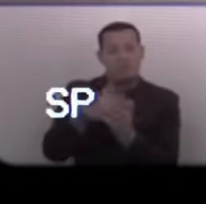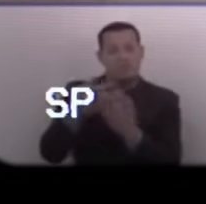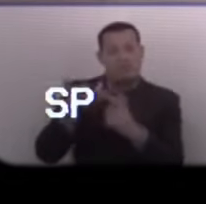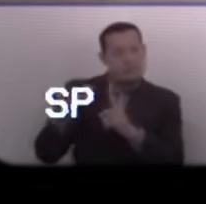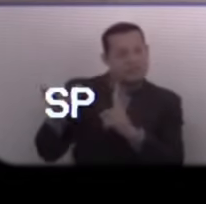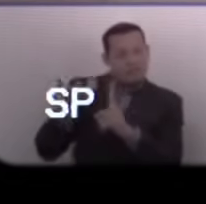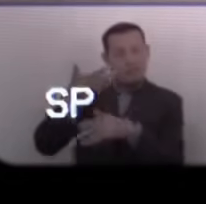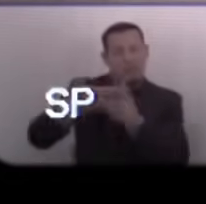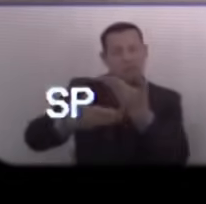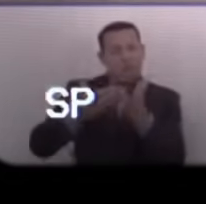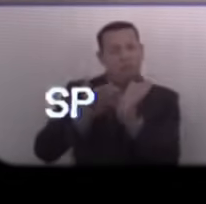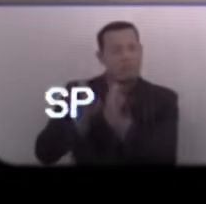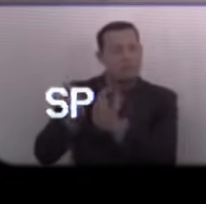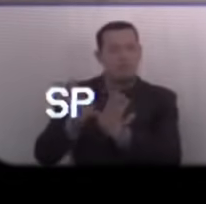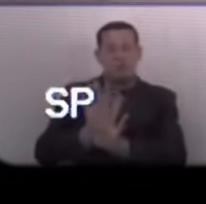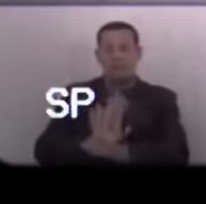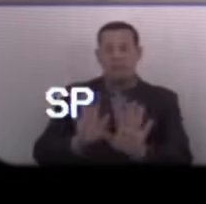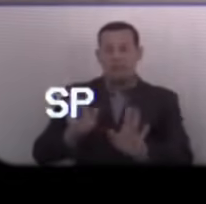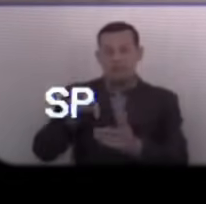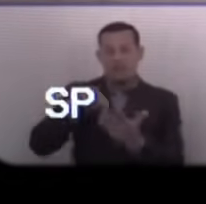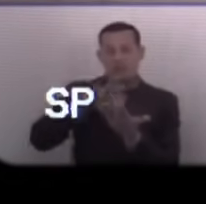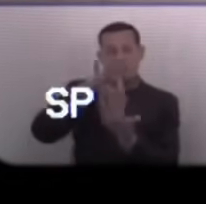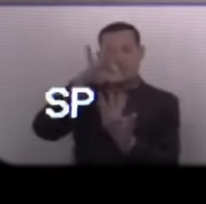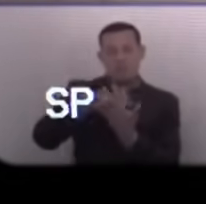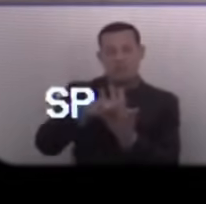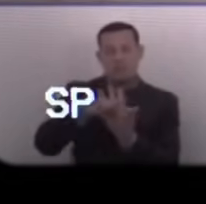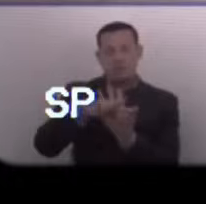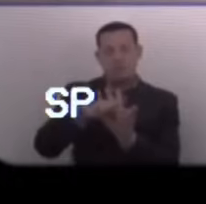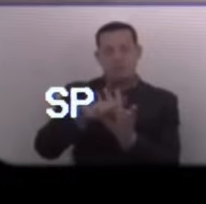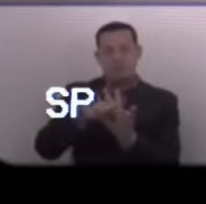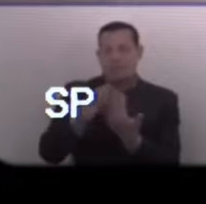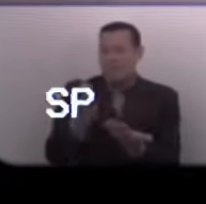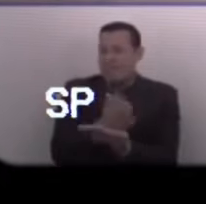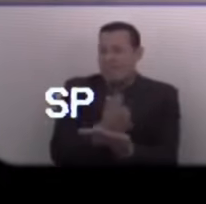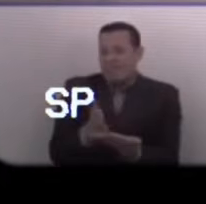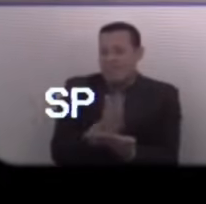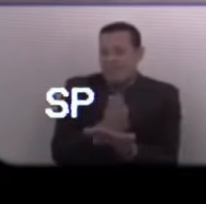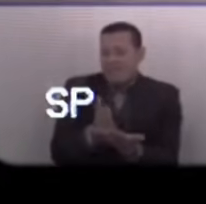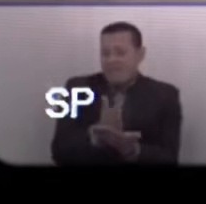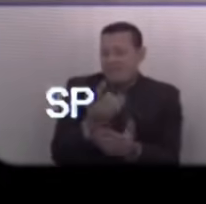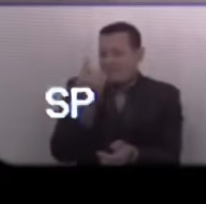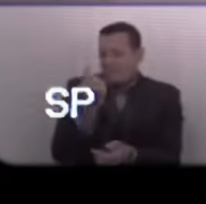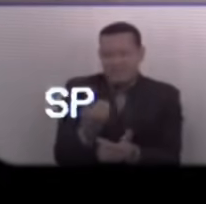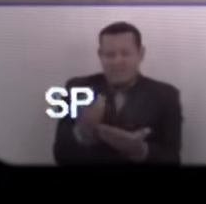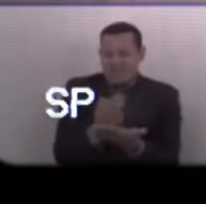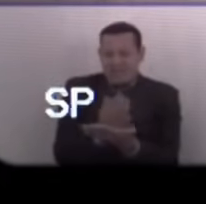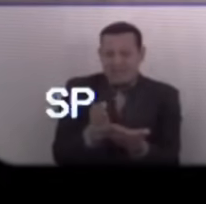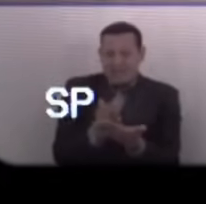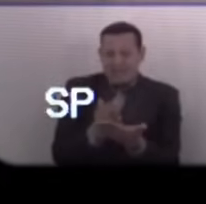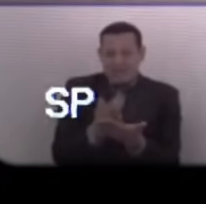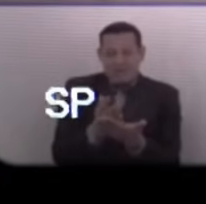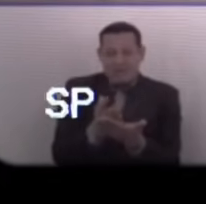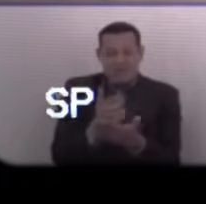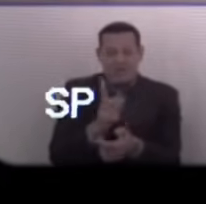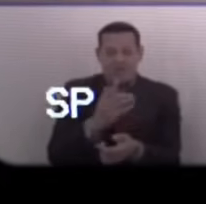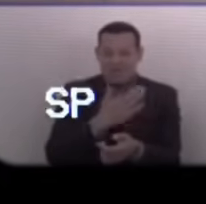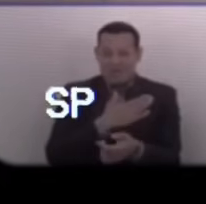procesos. Ese es el plan. Si a nadie del que no se